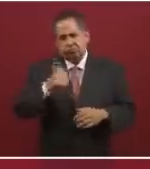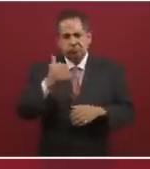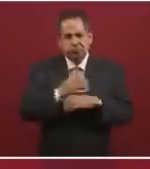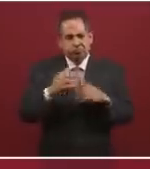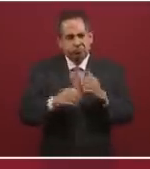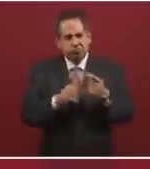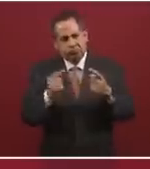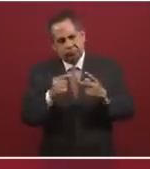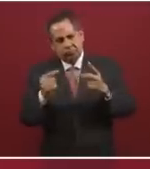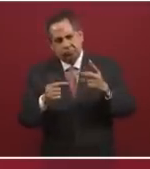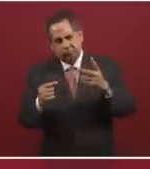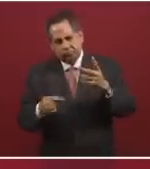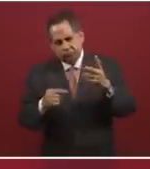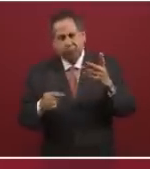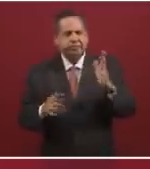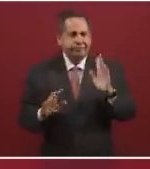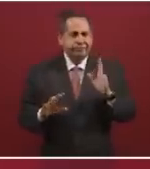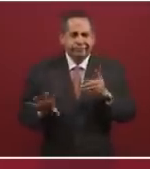es